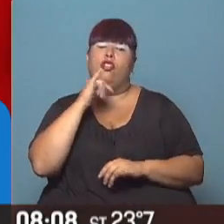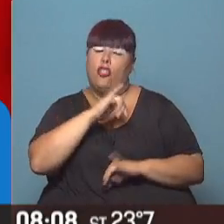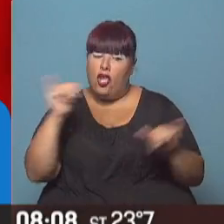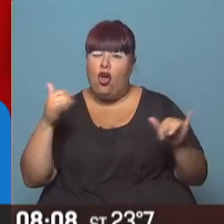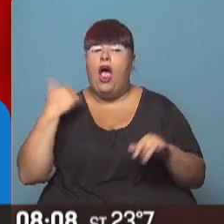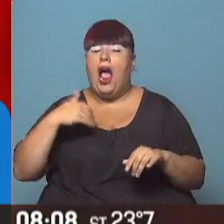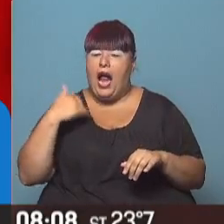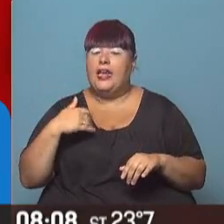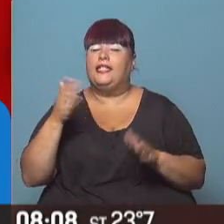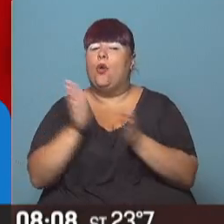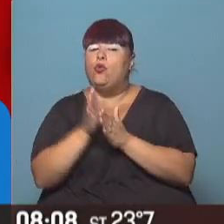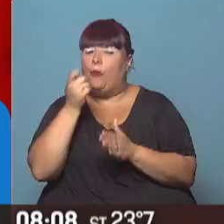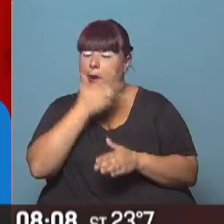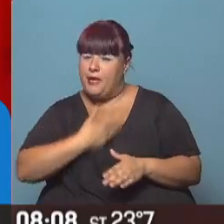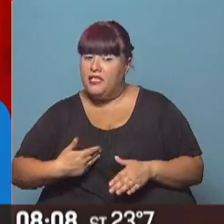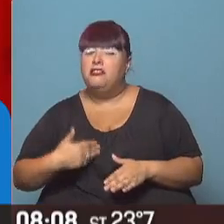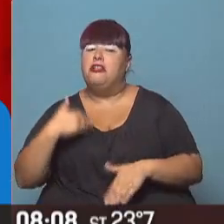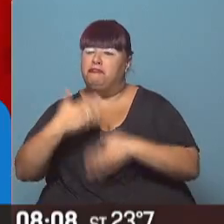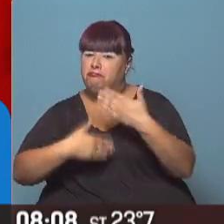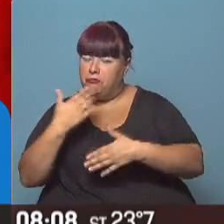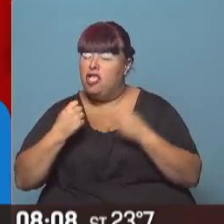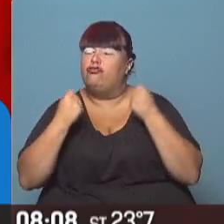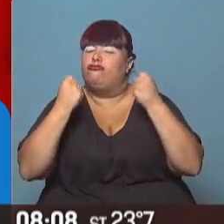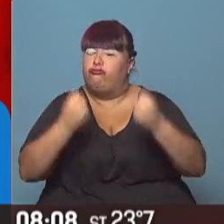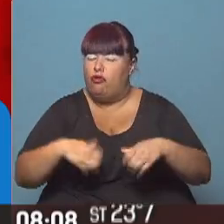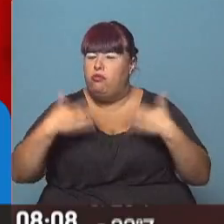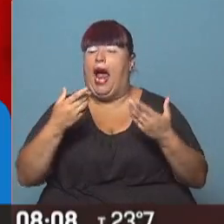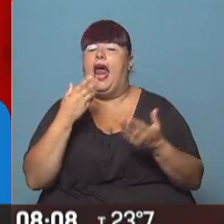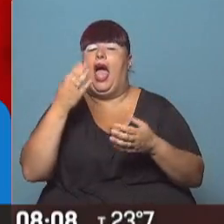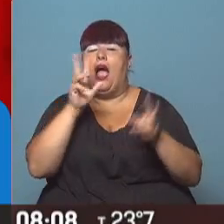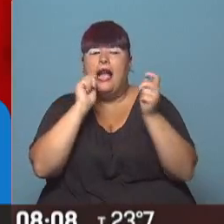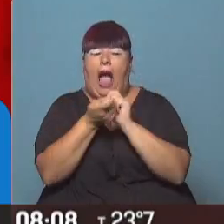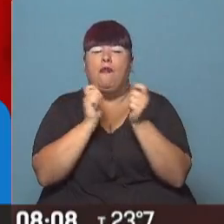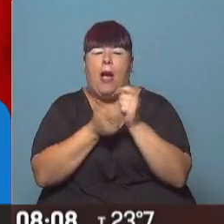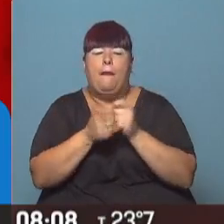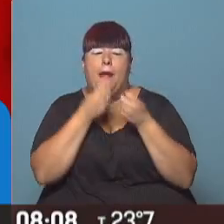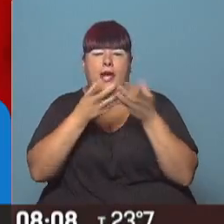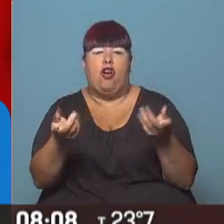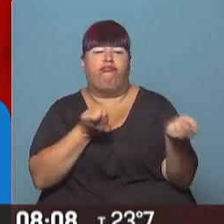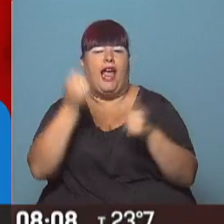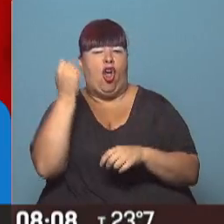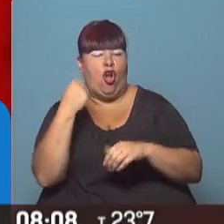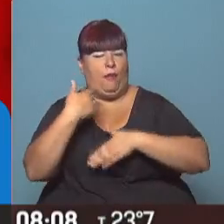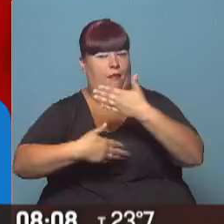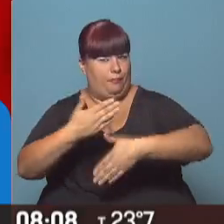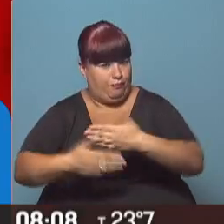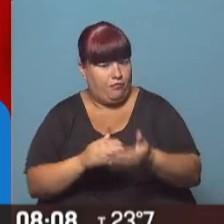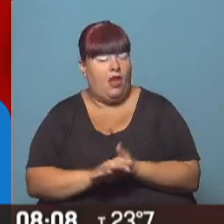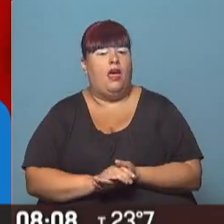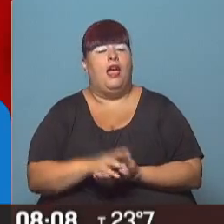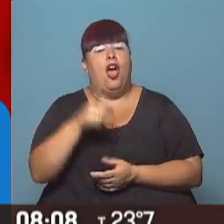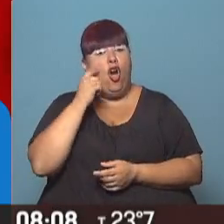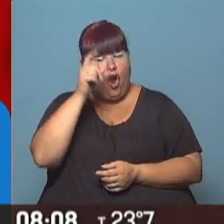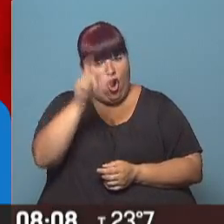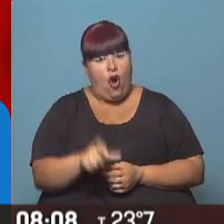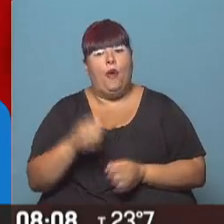que Argentina con Macri como presidente está haciendo enormes esfuerzos por implementar reformas para abrir la economía y generar crecimiento. Rex